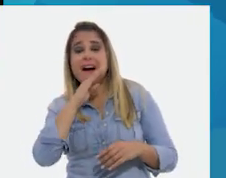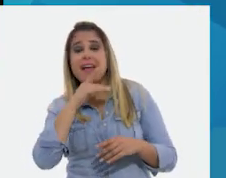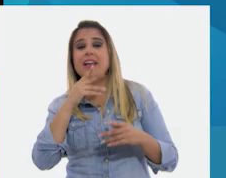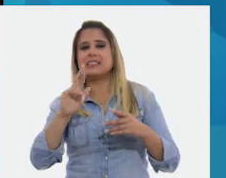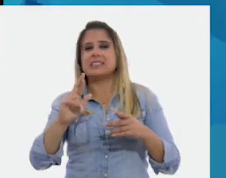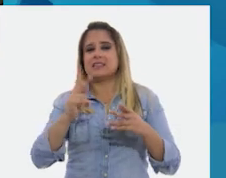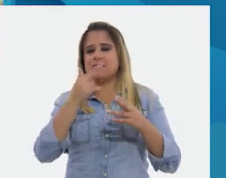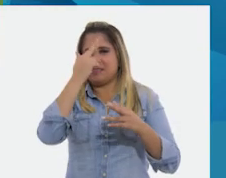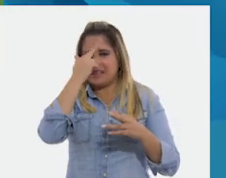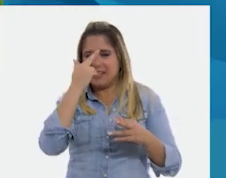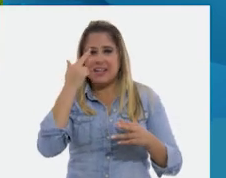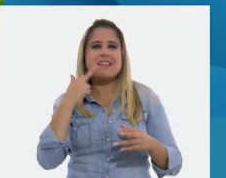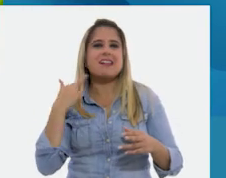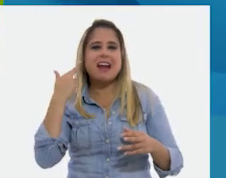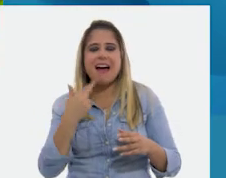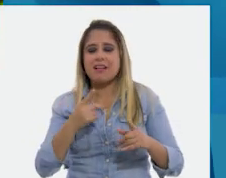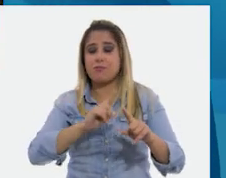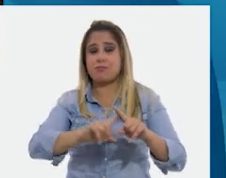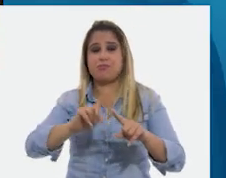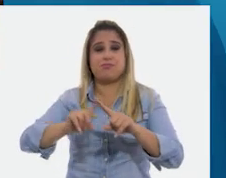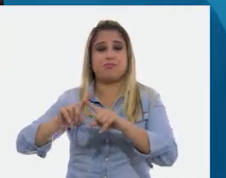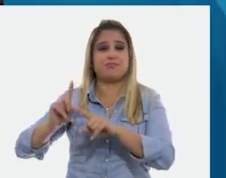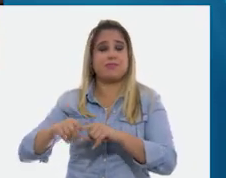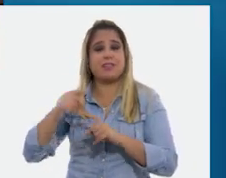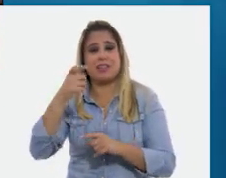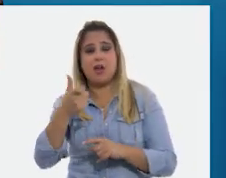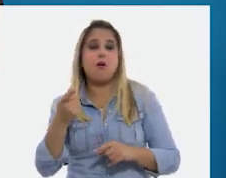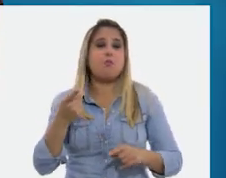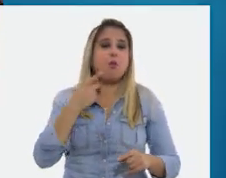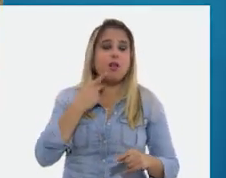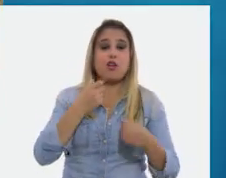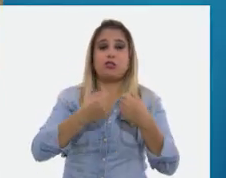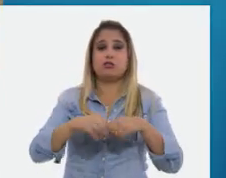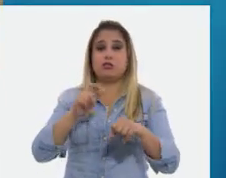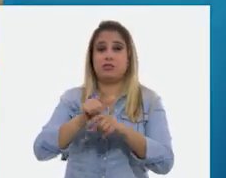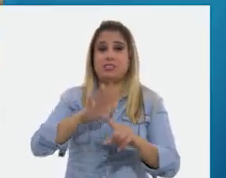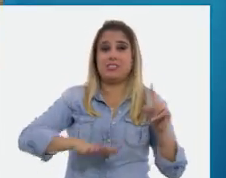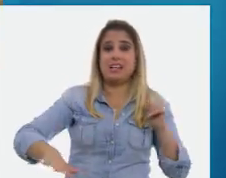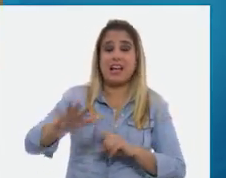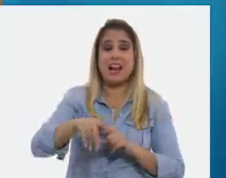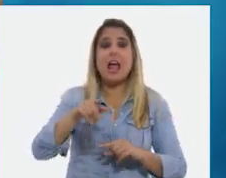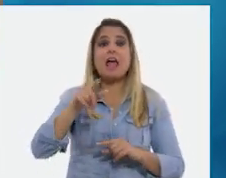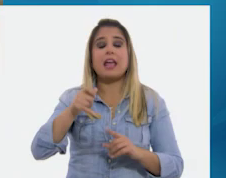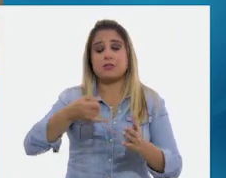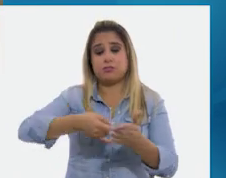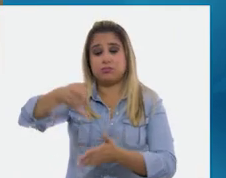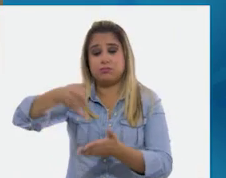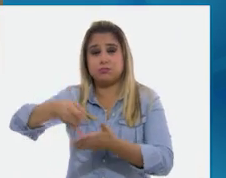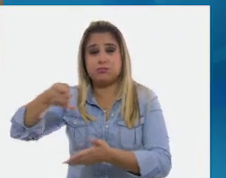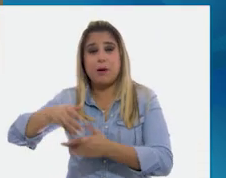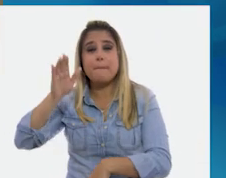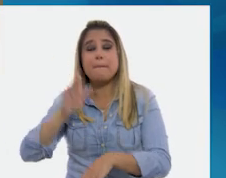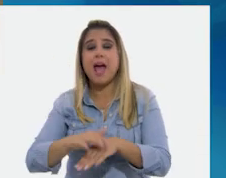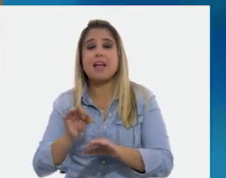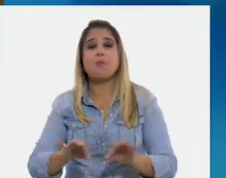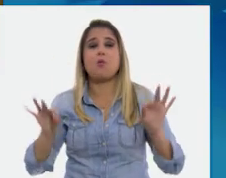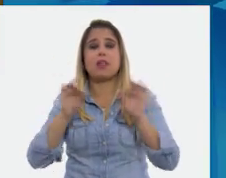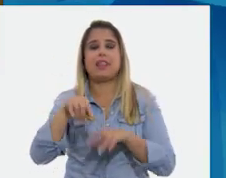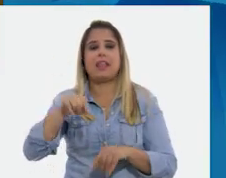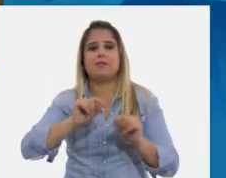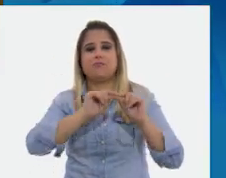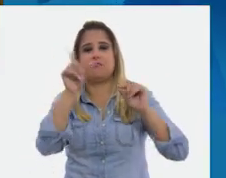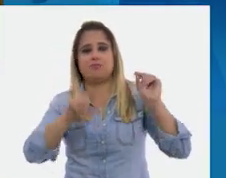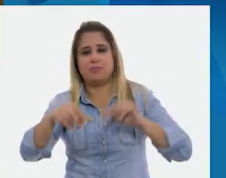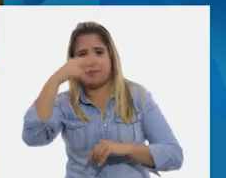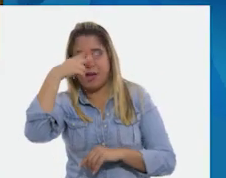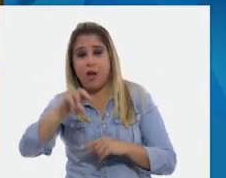razas, que desde el punto de vista alimentario, económico, político y social, es el cultivo agrícola más importante en nuestro país.